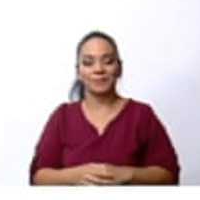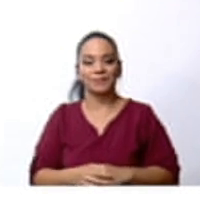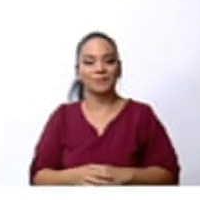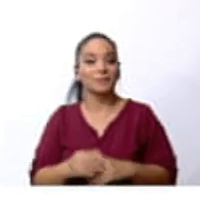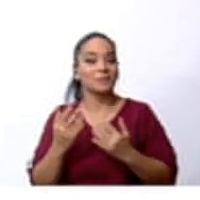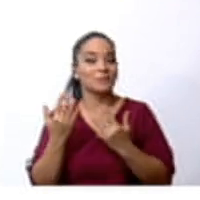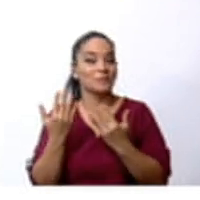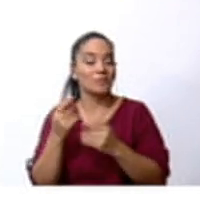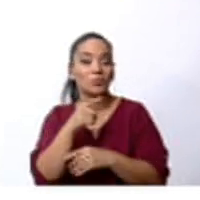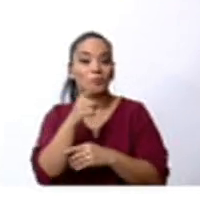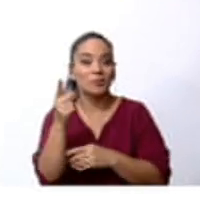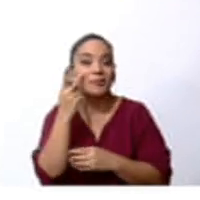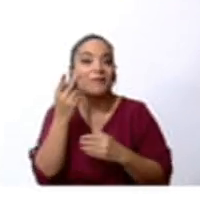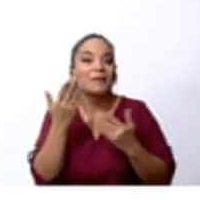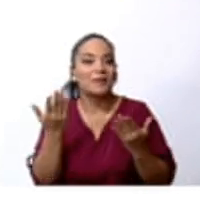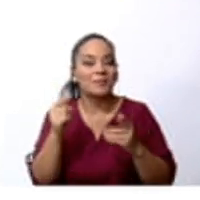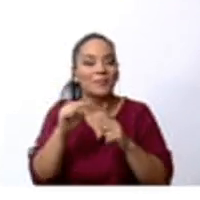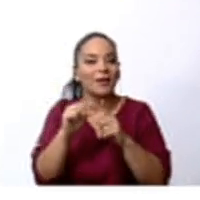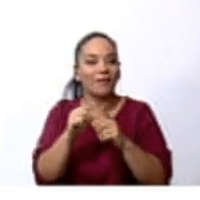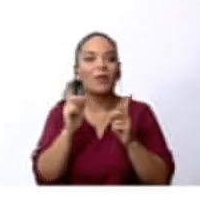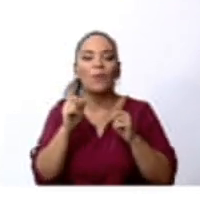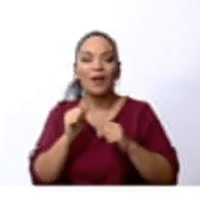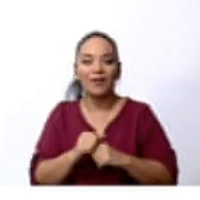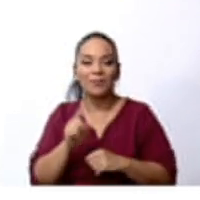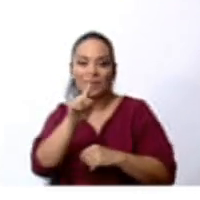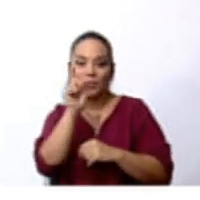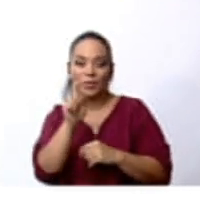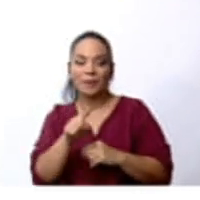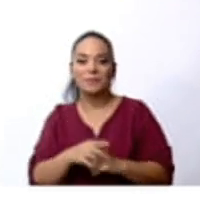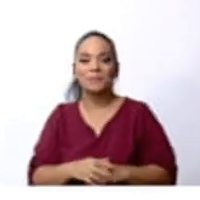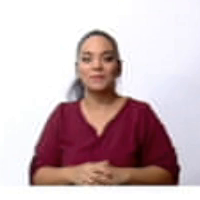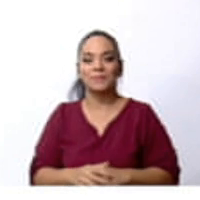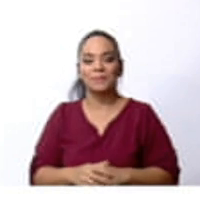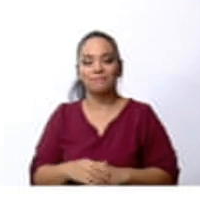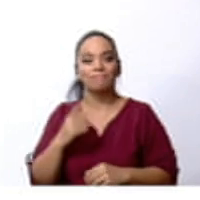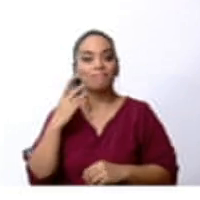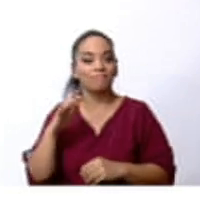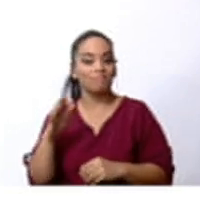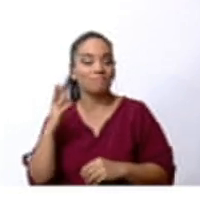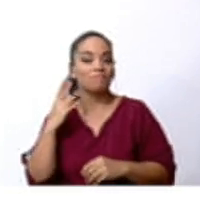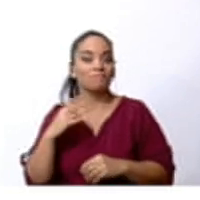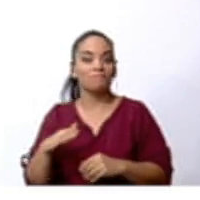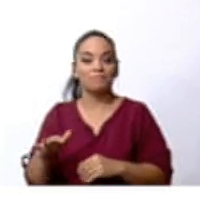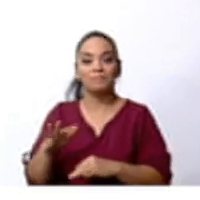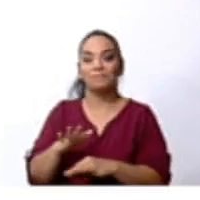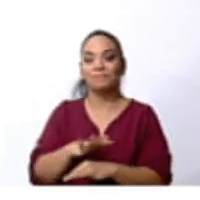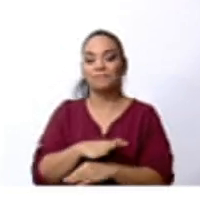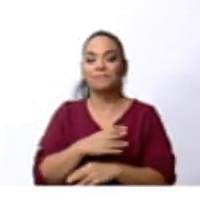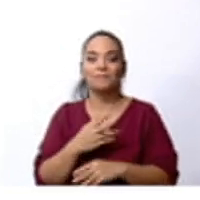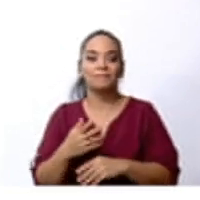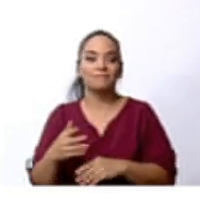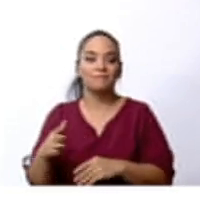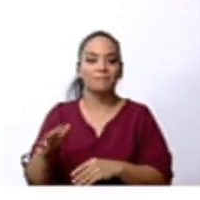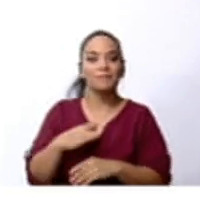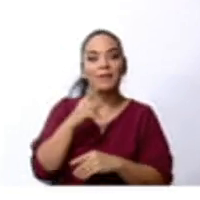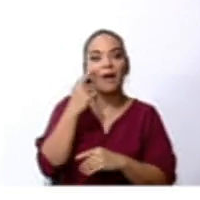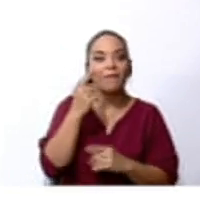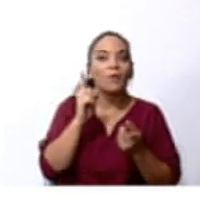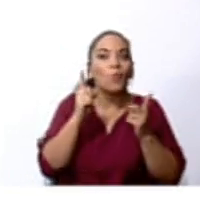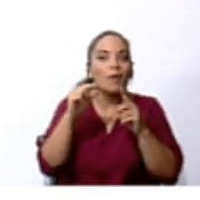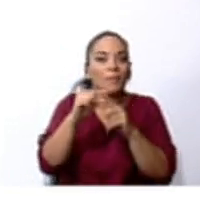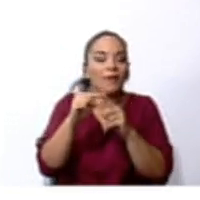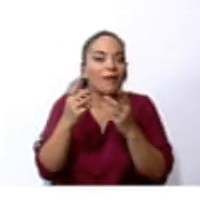ver cuál es esa palabra. Vamos a ver cuál es esa palabra.